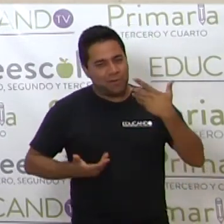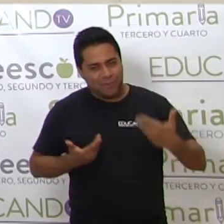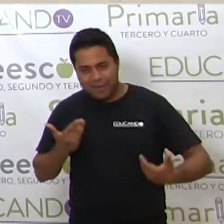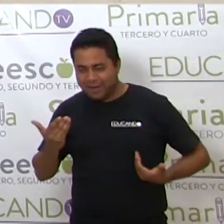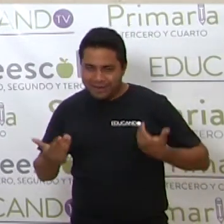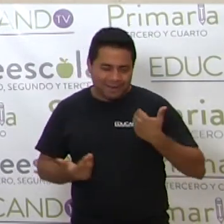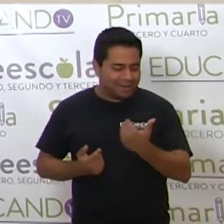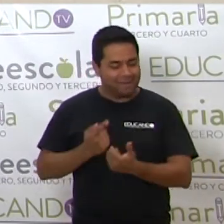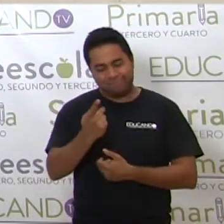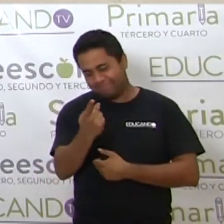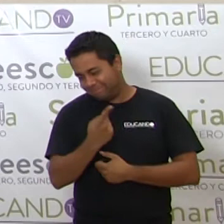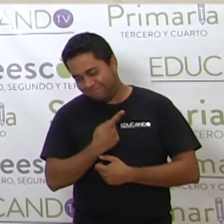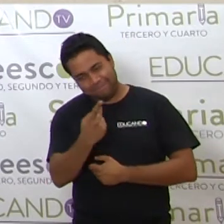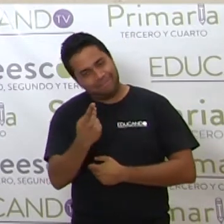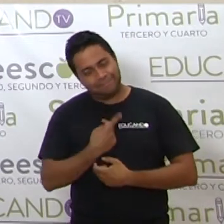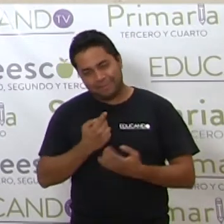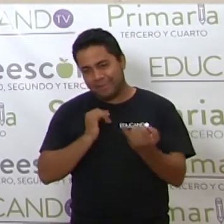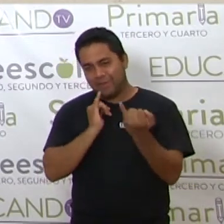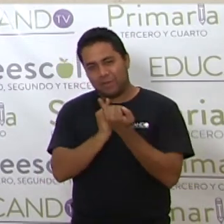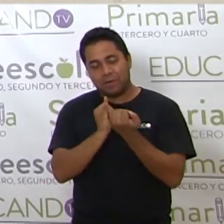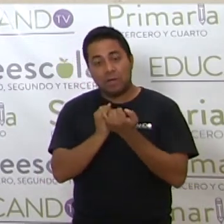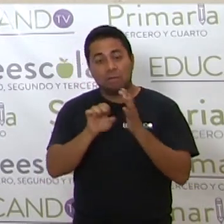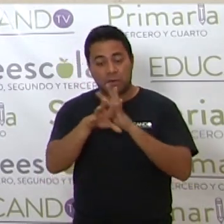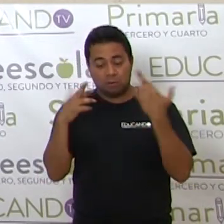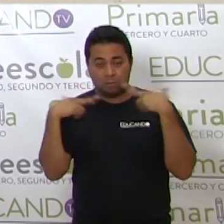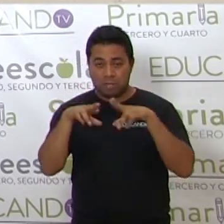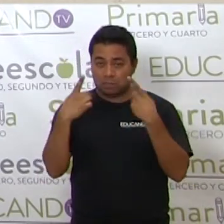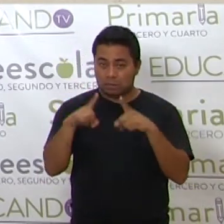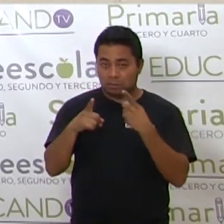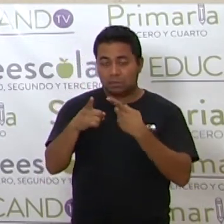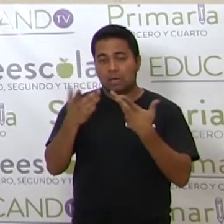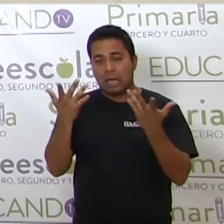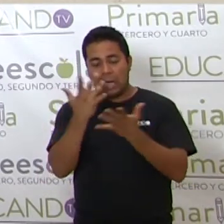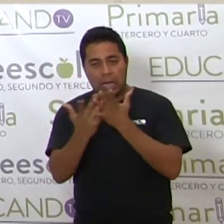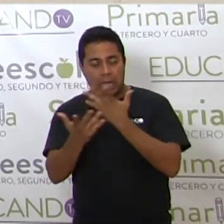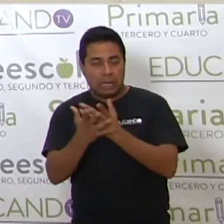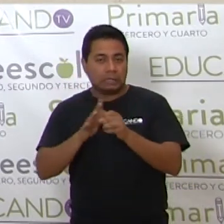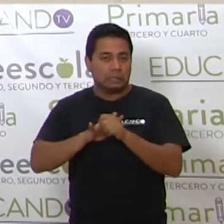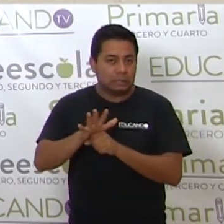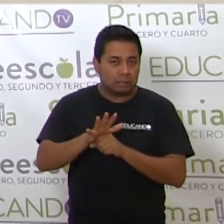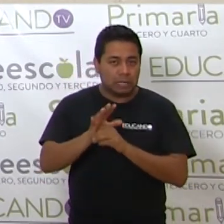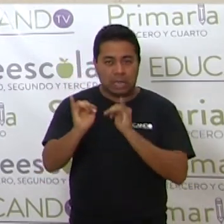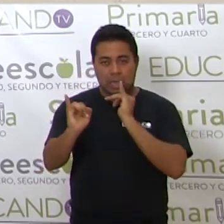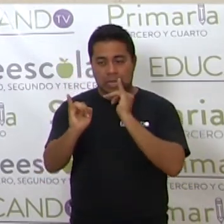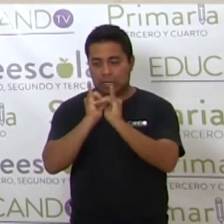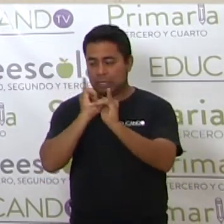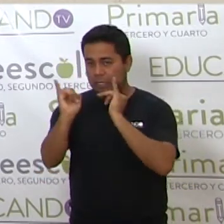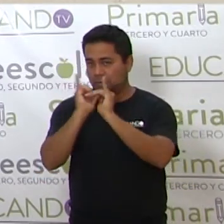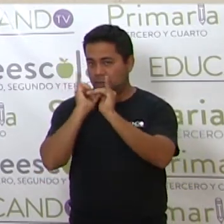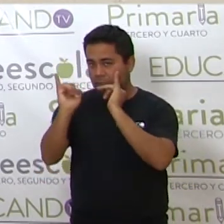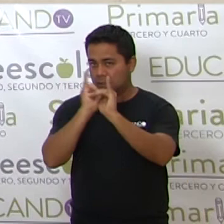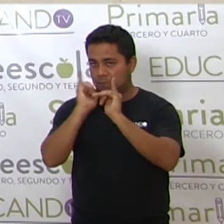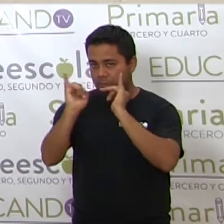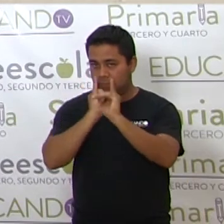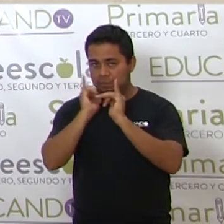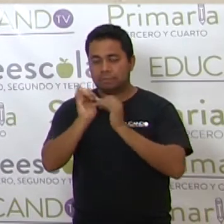conmigo por ejemplo el maestro de avid que está haciendo una acción que es interpretar